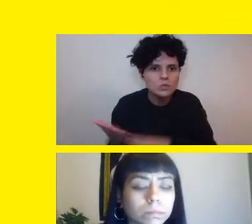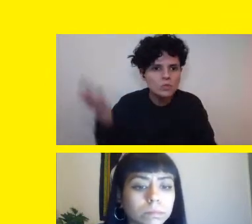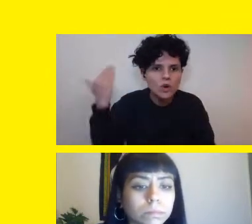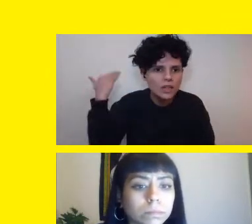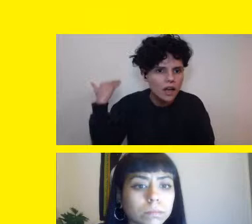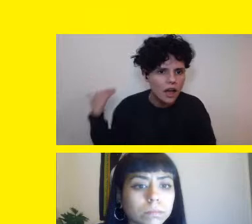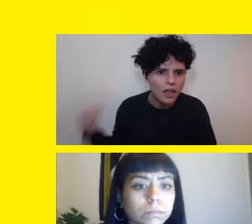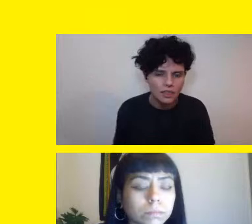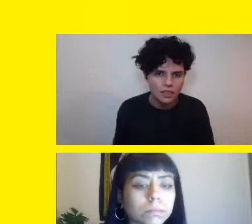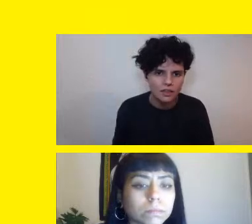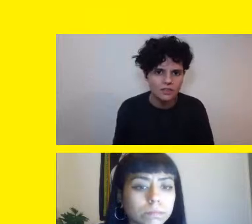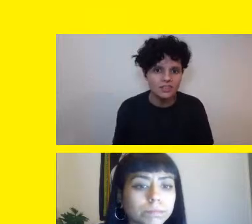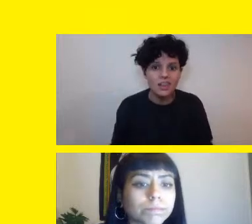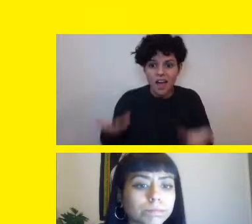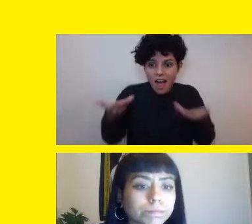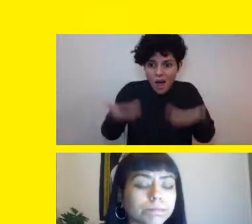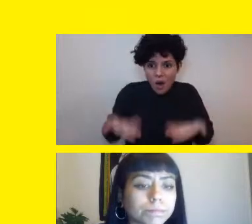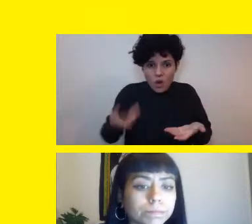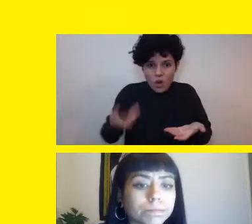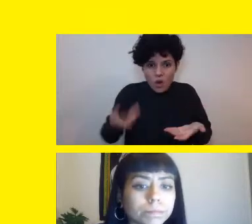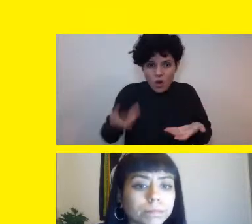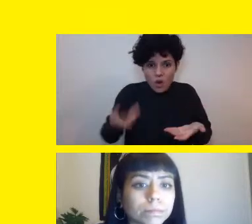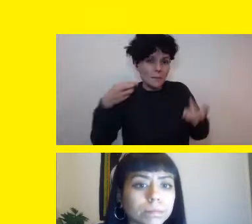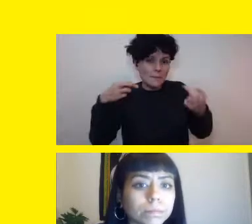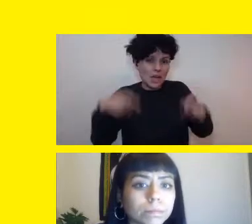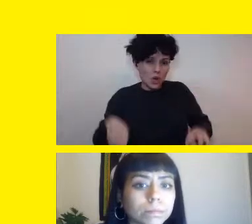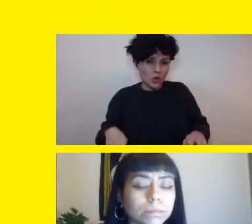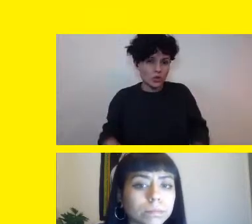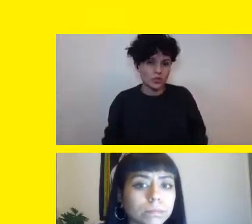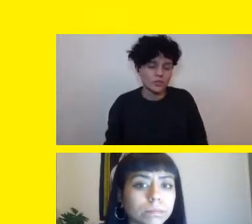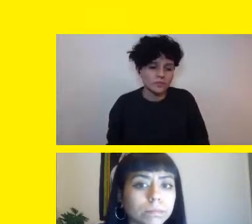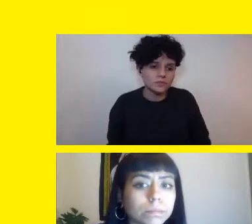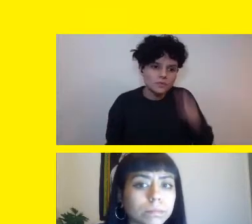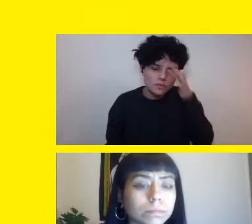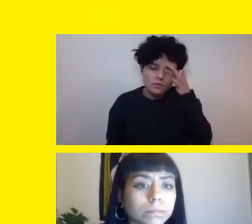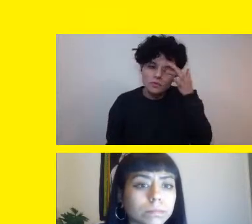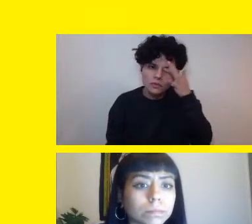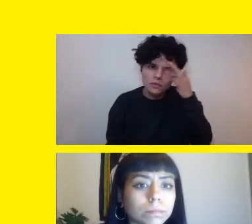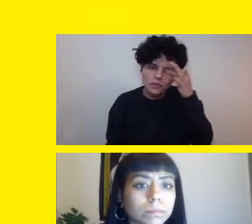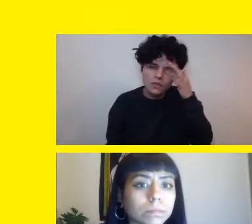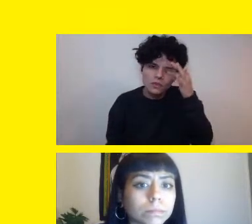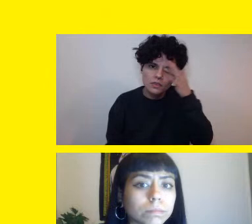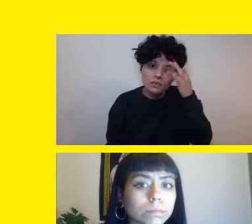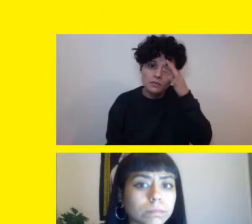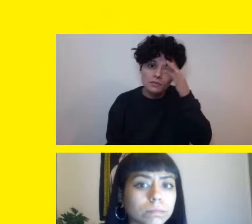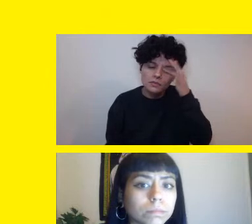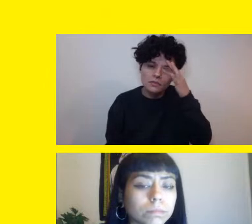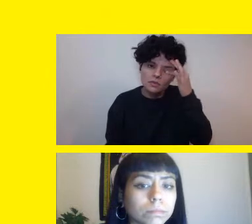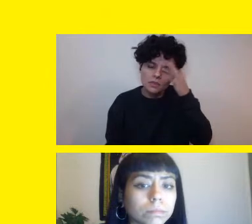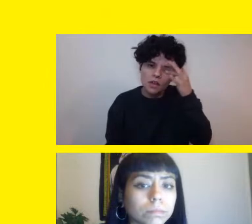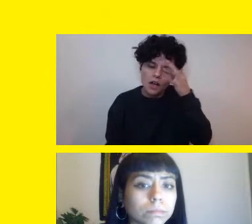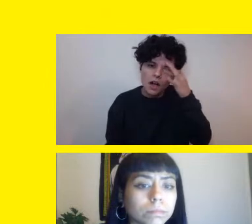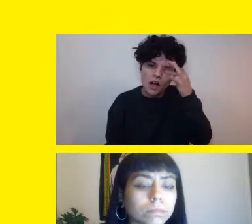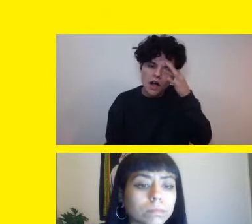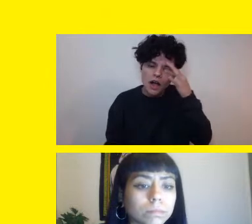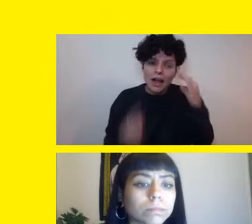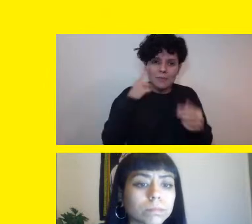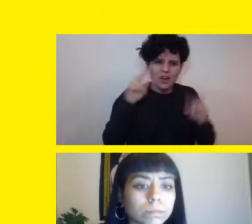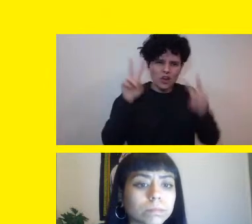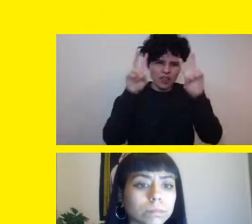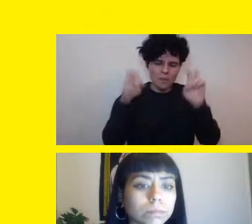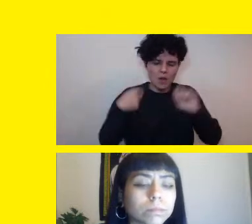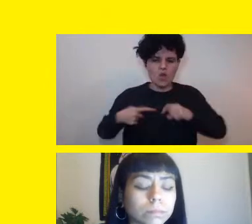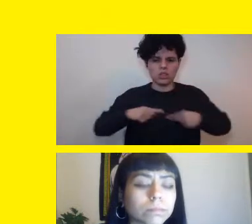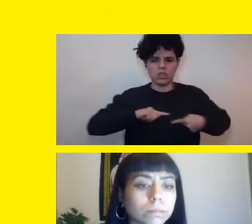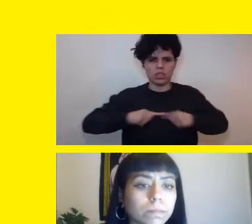hasta empeoró, ¿no? Entonces, creo que ahí hay un camino, pero el doble estándar es un tema